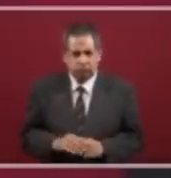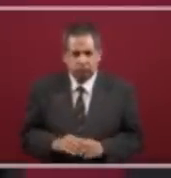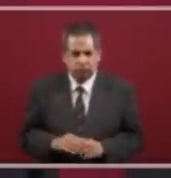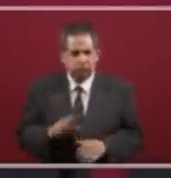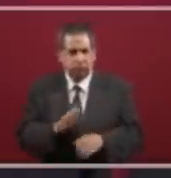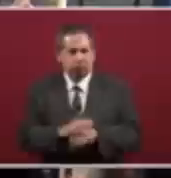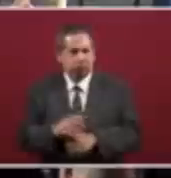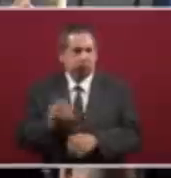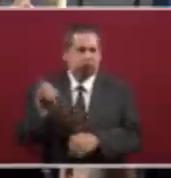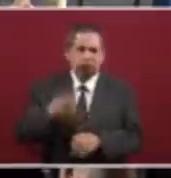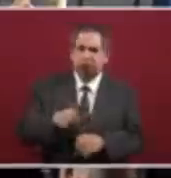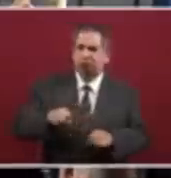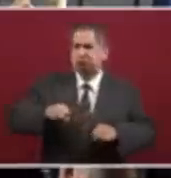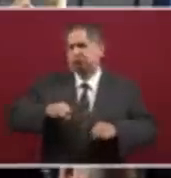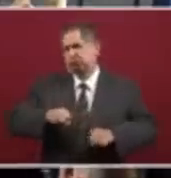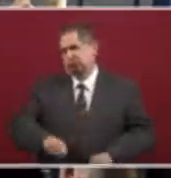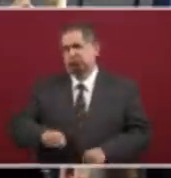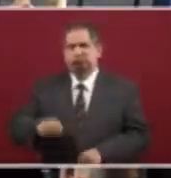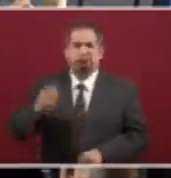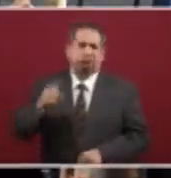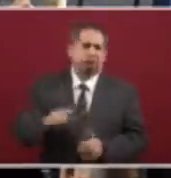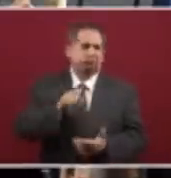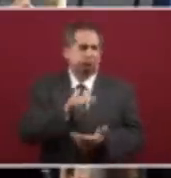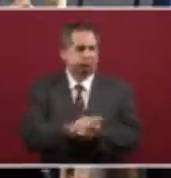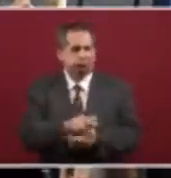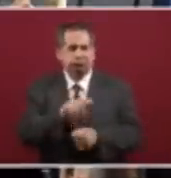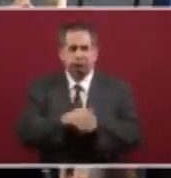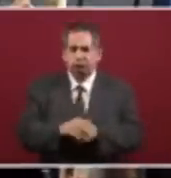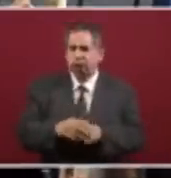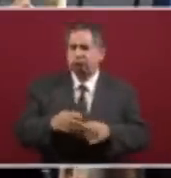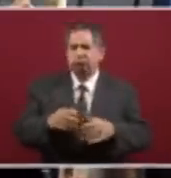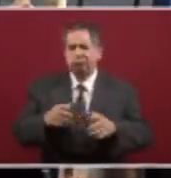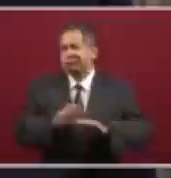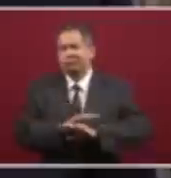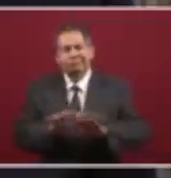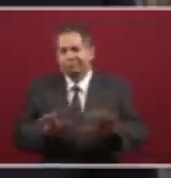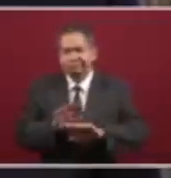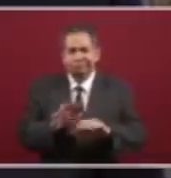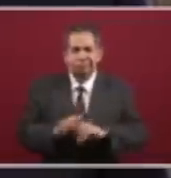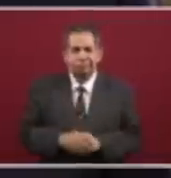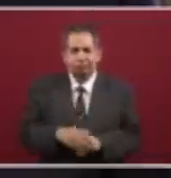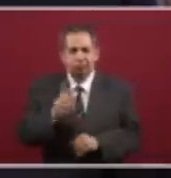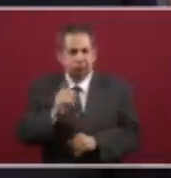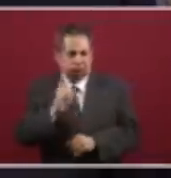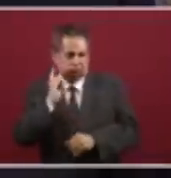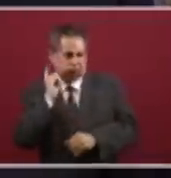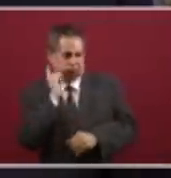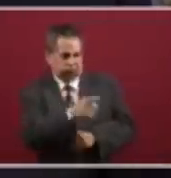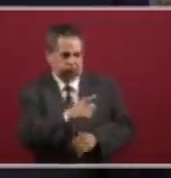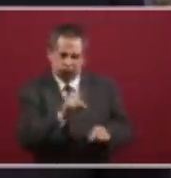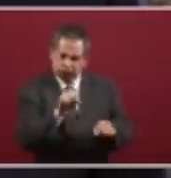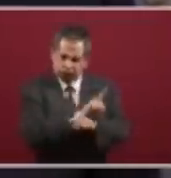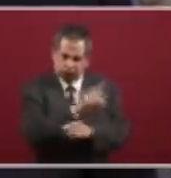autoritarismo de juicios sumarios o de linchamientos